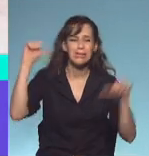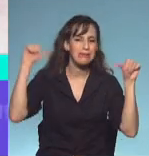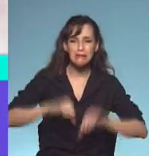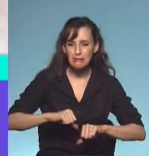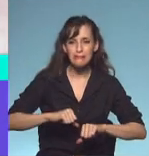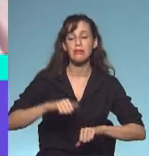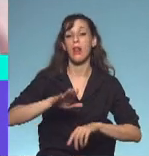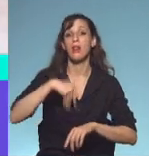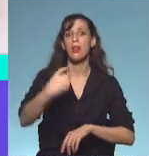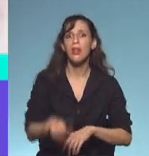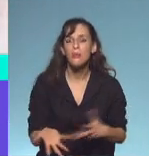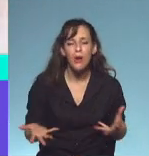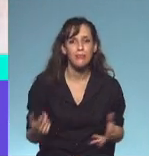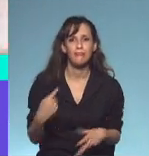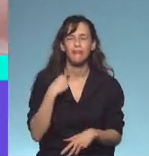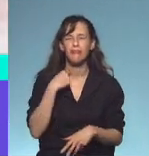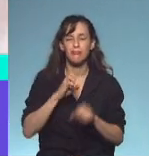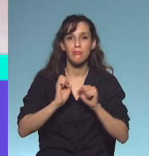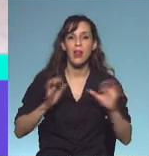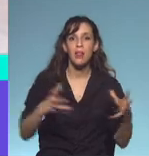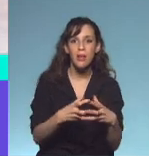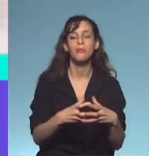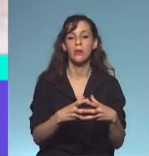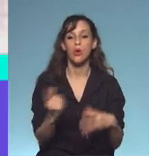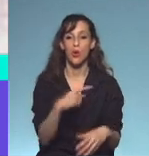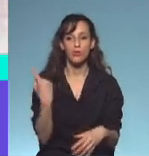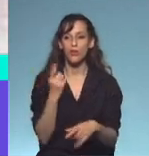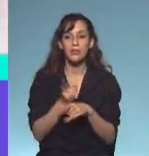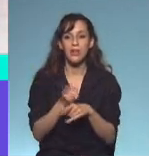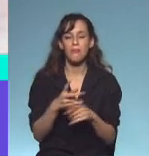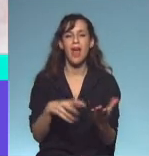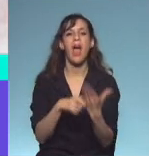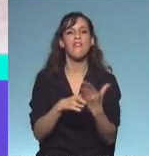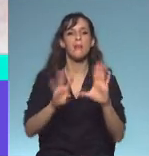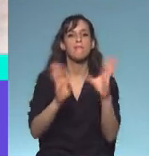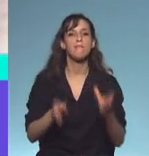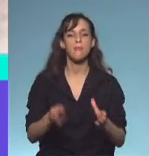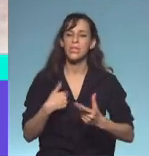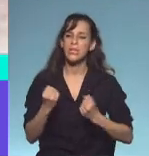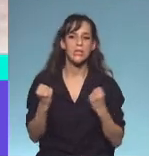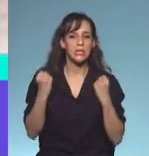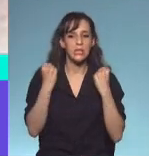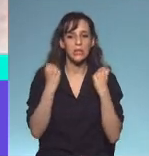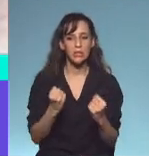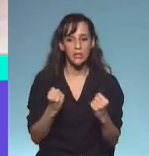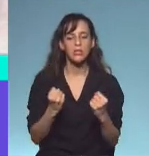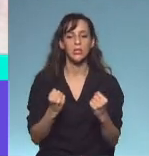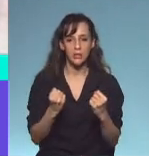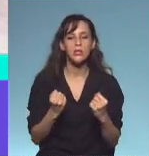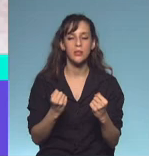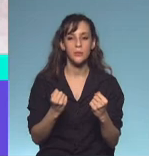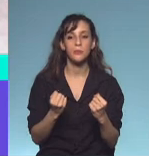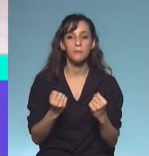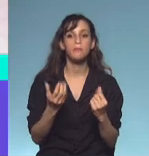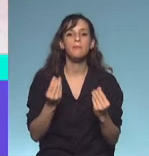que hicimos desde la AFIP siempre estuvo orientado a tratar de captar recursos sobre los sectores de mayor capacidad contributiva y sobre lo que se